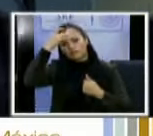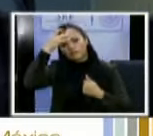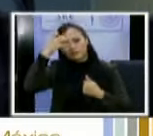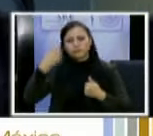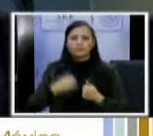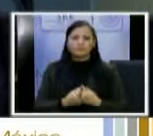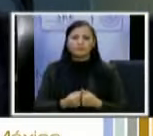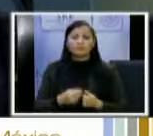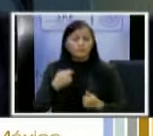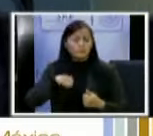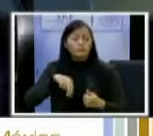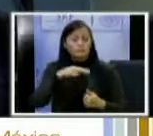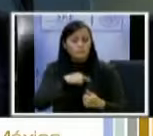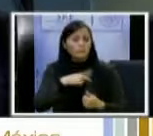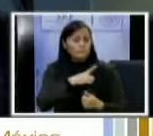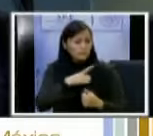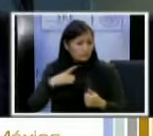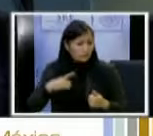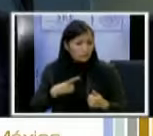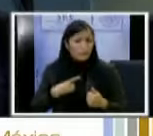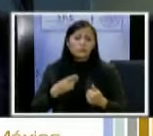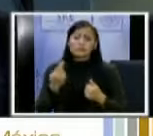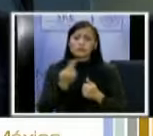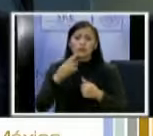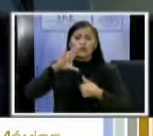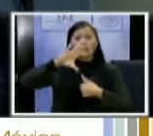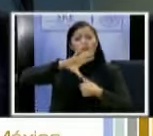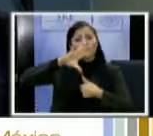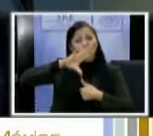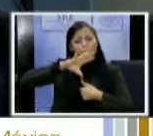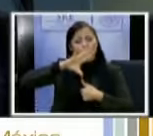Entonces, nosotros tenemos que hacer el bloque de América del Norte.